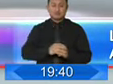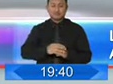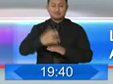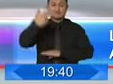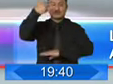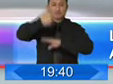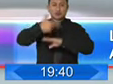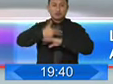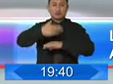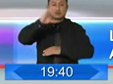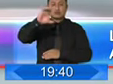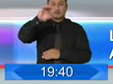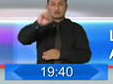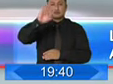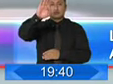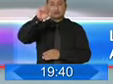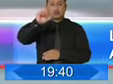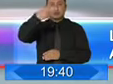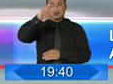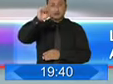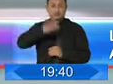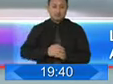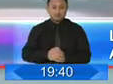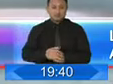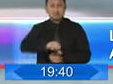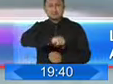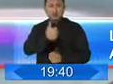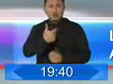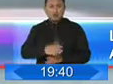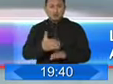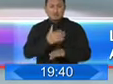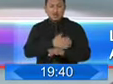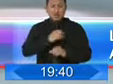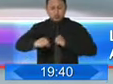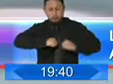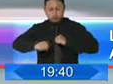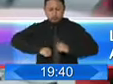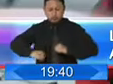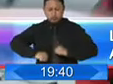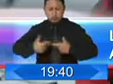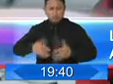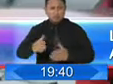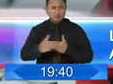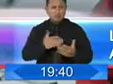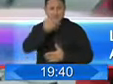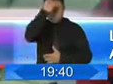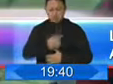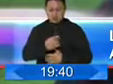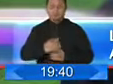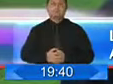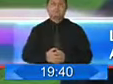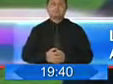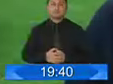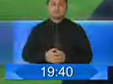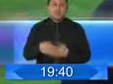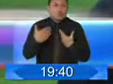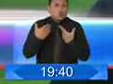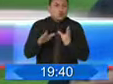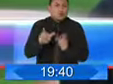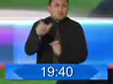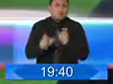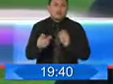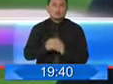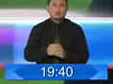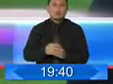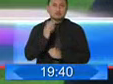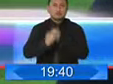y el Cotacachi. Para las demás se requiere disciplina, preparación y convicción. Cualquier persona de